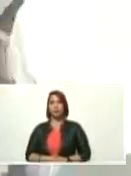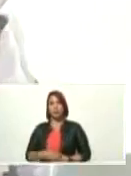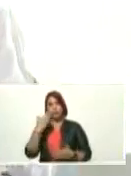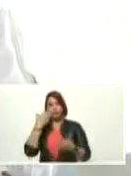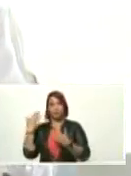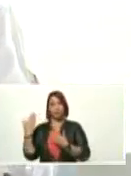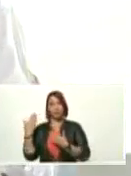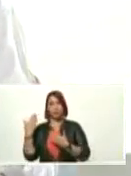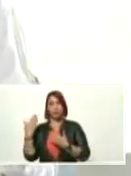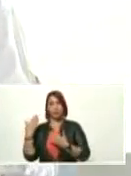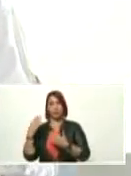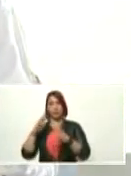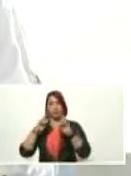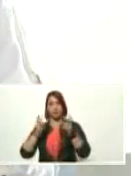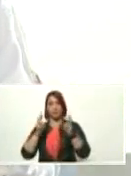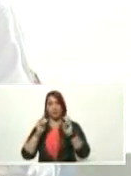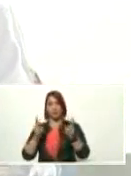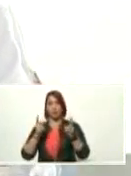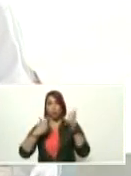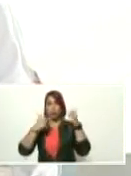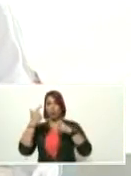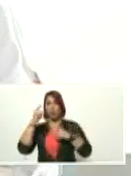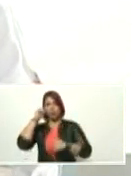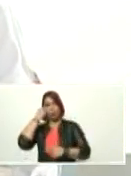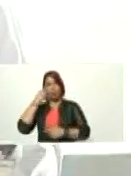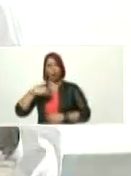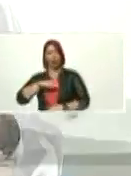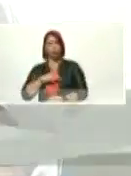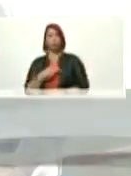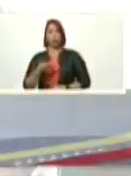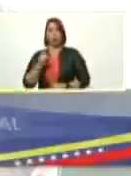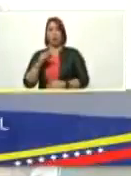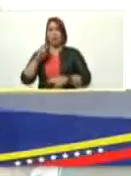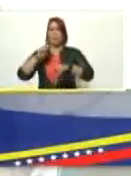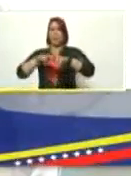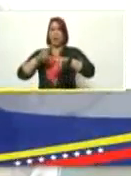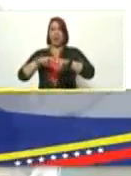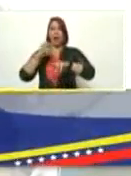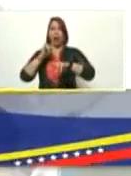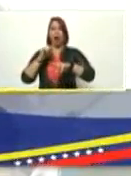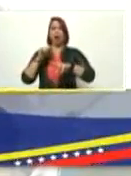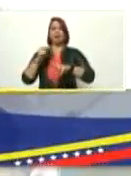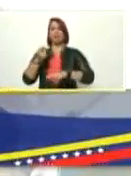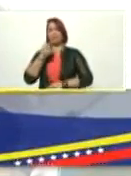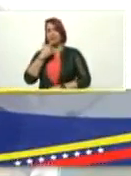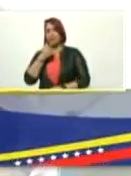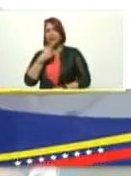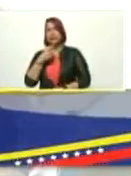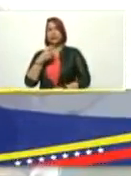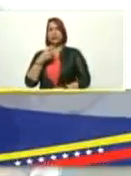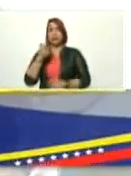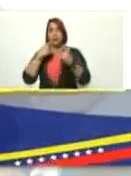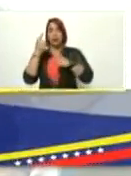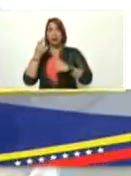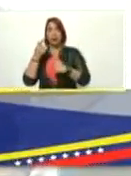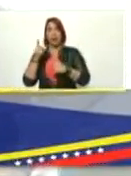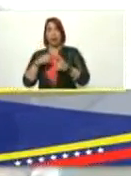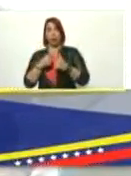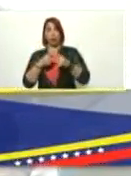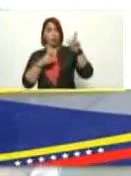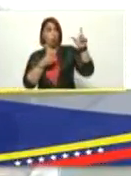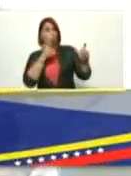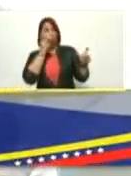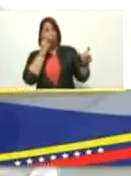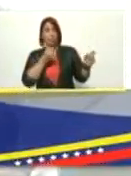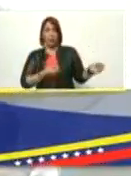se lo puso el comandante Hugo Chávez, recuerdo, estábamos en La Habana, él estaba en tratamientos allá, y José Vicente le envió el